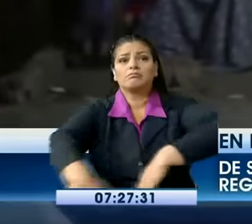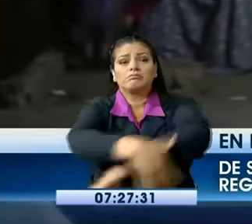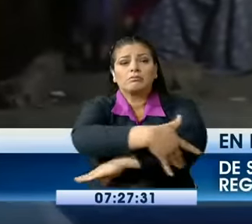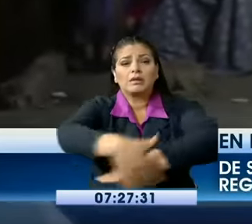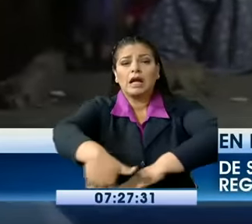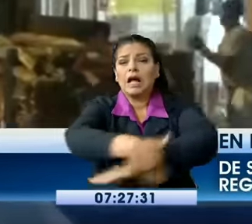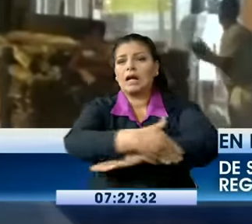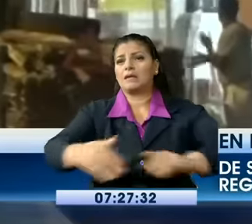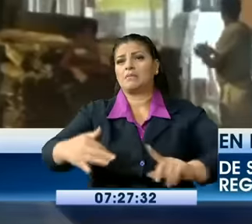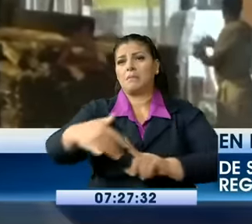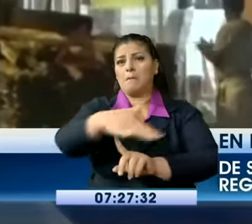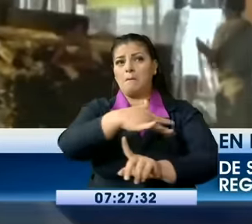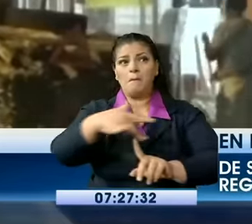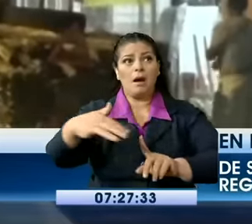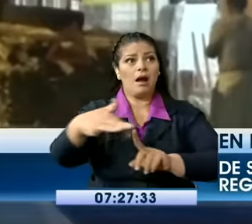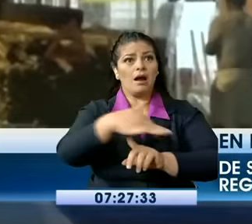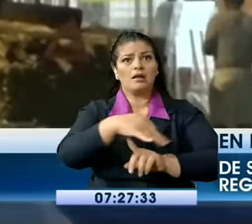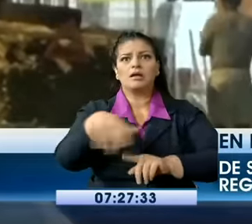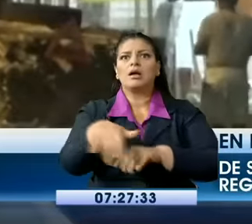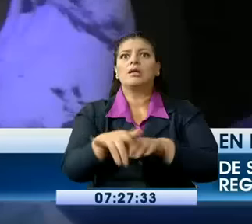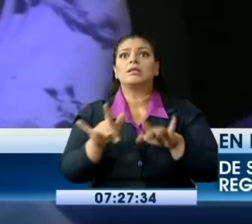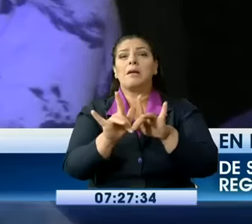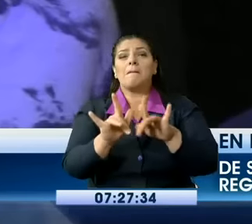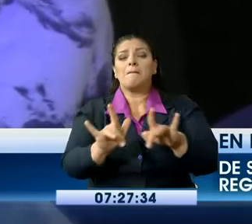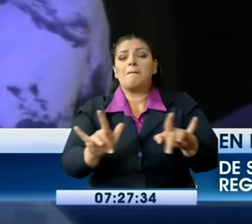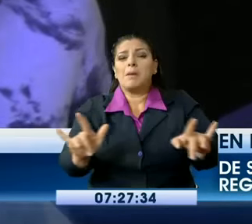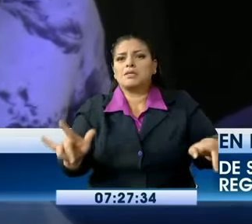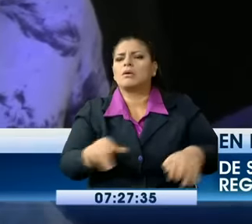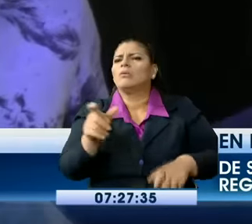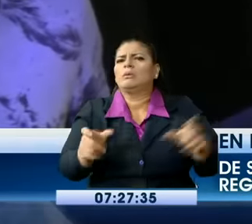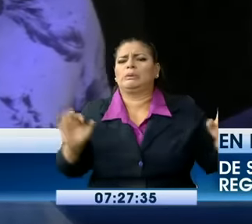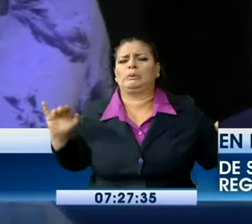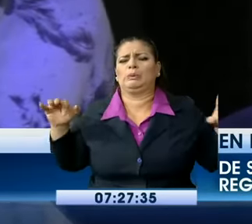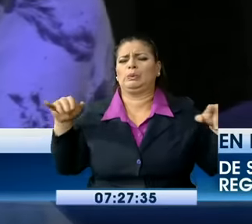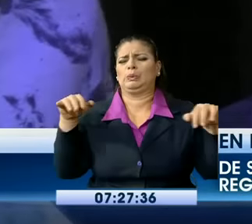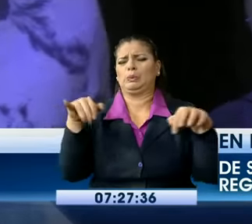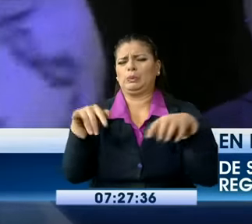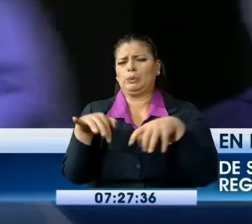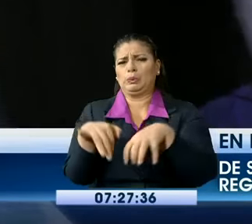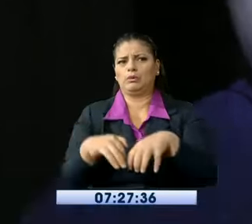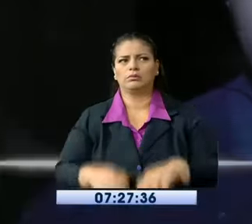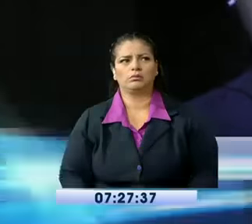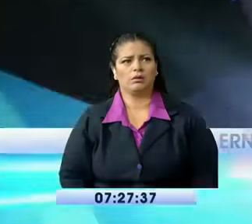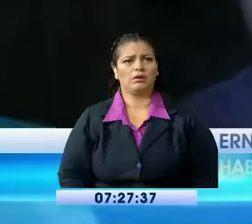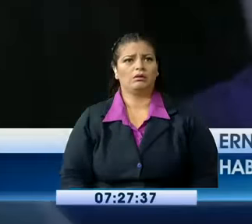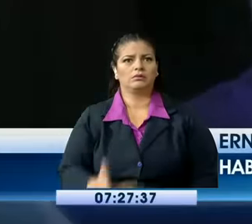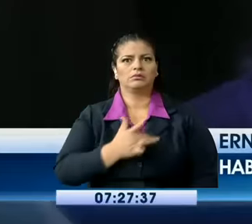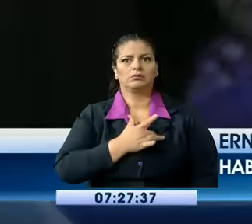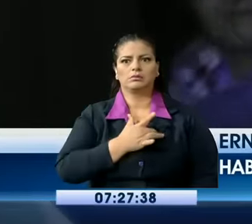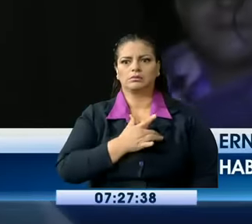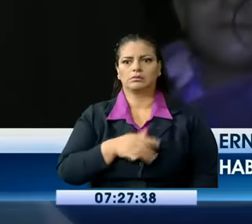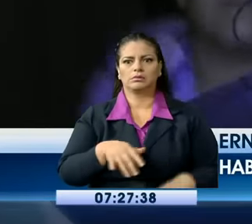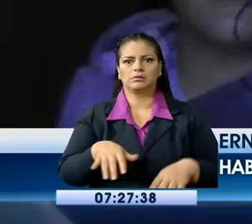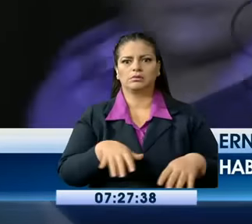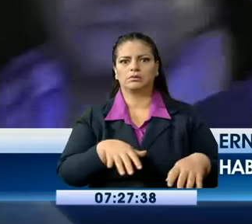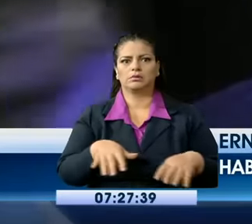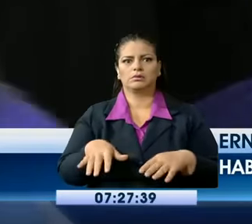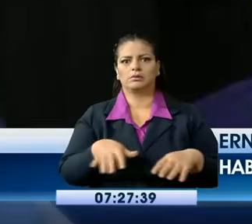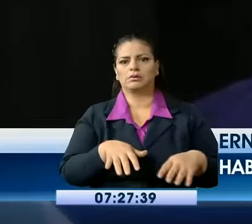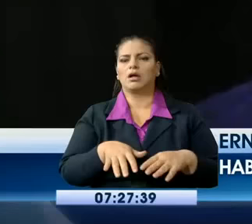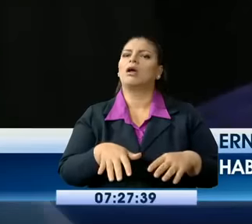encuentro de quienes buscaban un refugio donde permanecer. Cualquier movimiento, la gente sale a las calles, tenemos ya un encuentro de